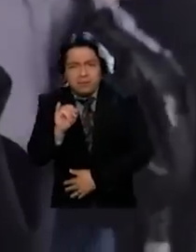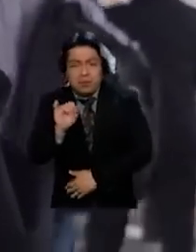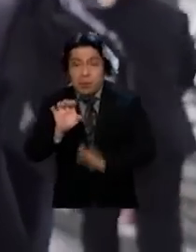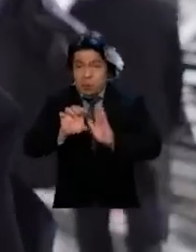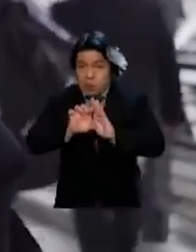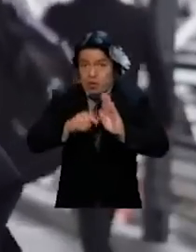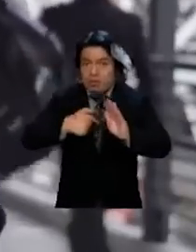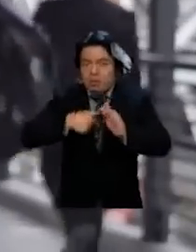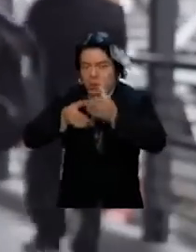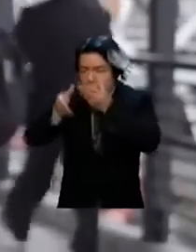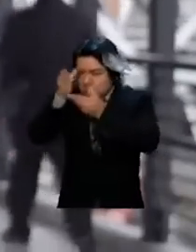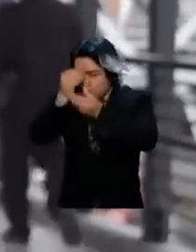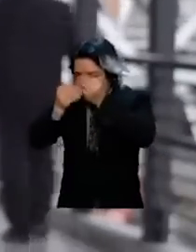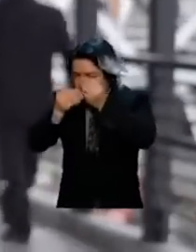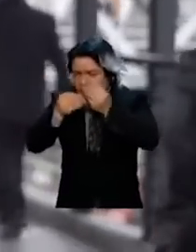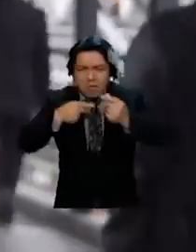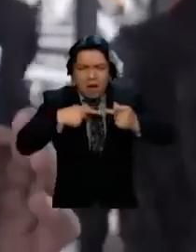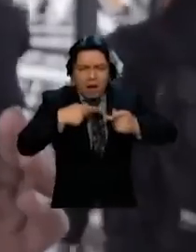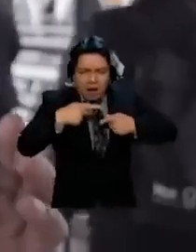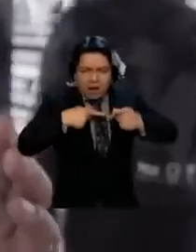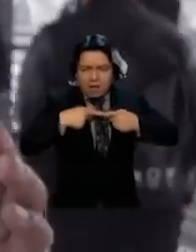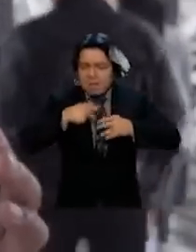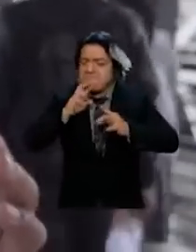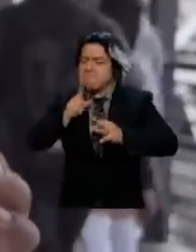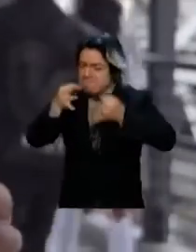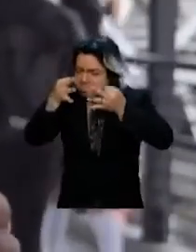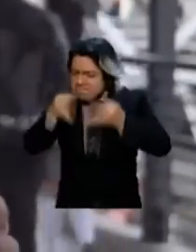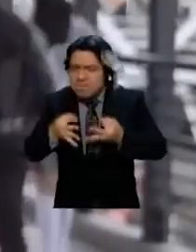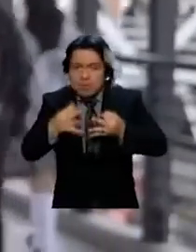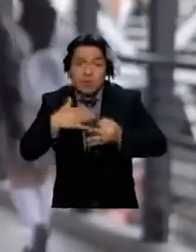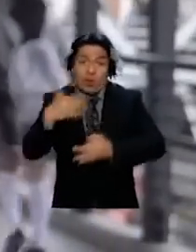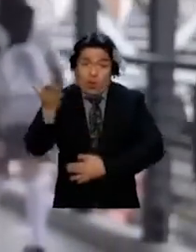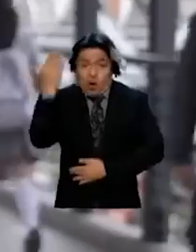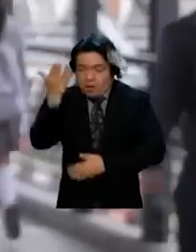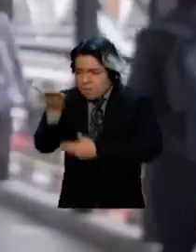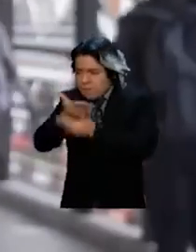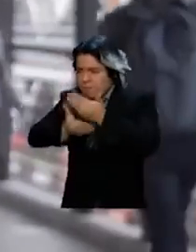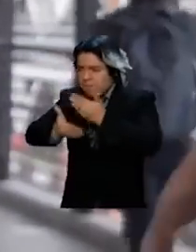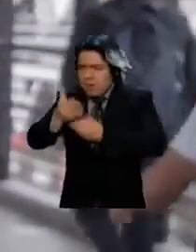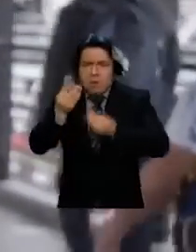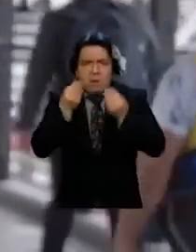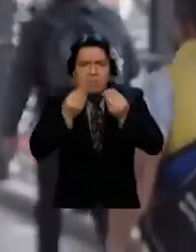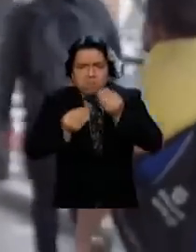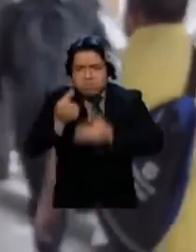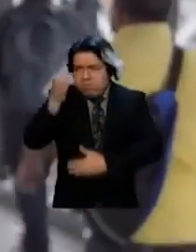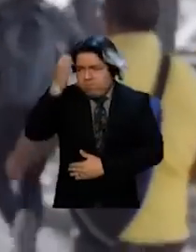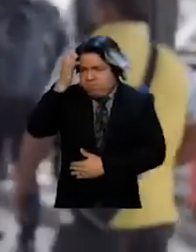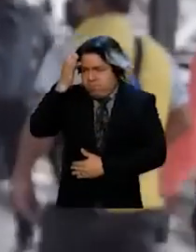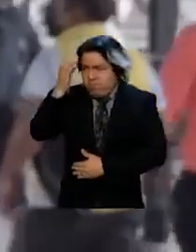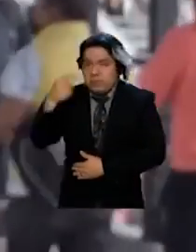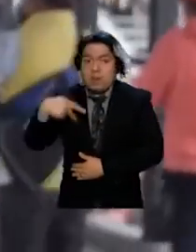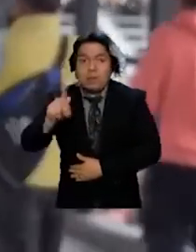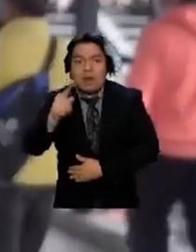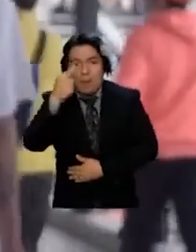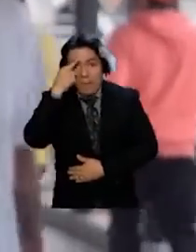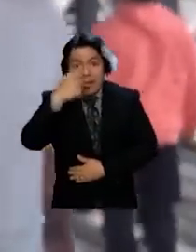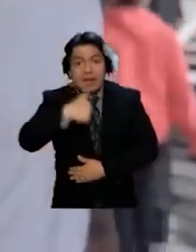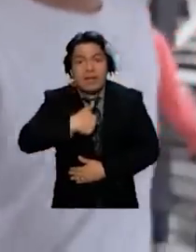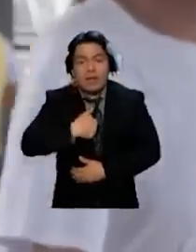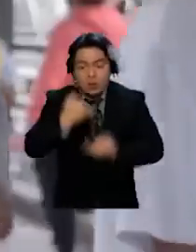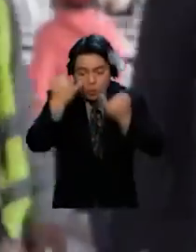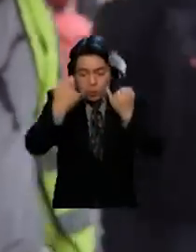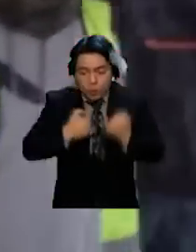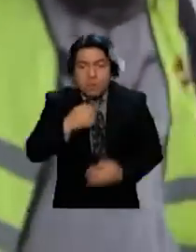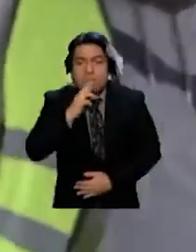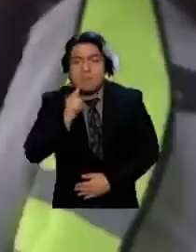un curso, me preparo para servir bien. Yo fui servidor público y tomé infinidad de cursos. Es para mejorar. Ellos